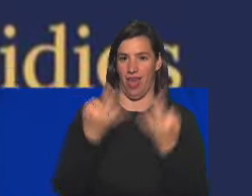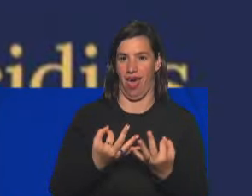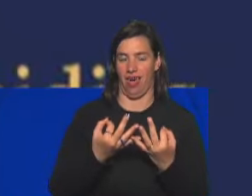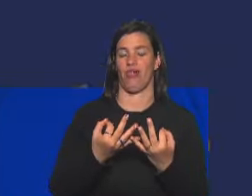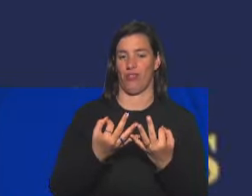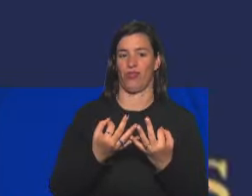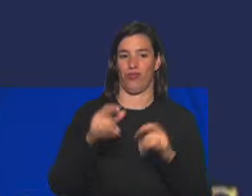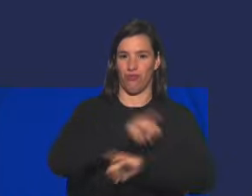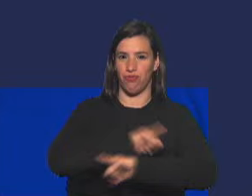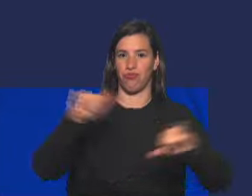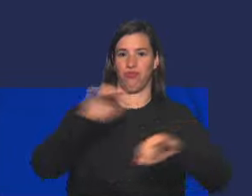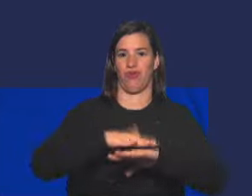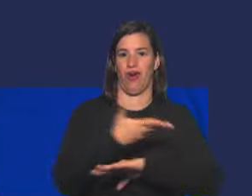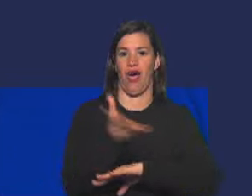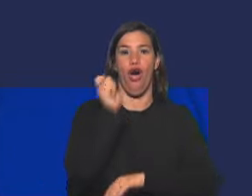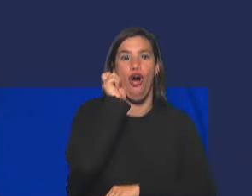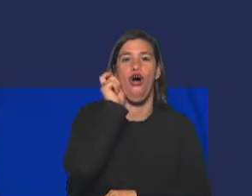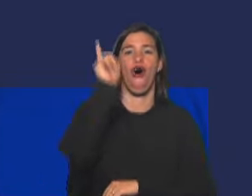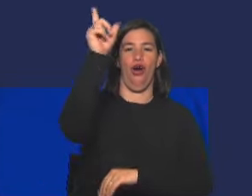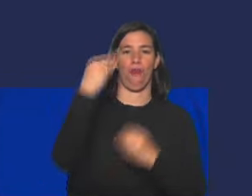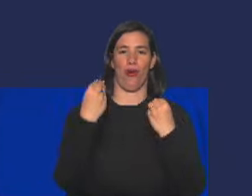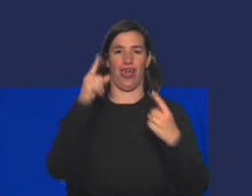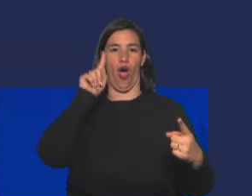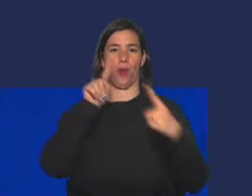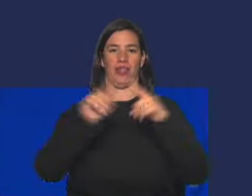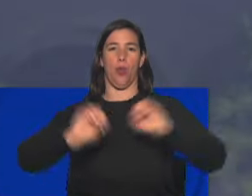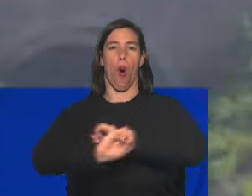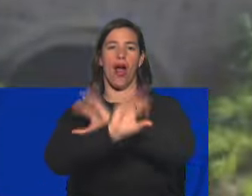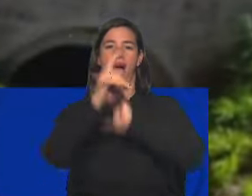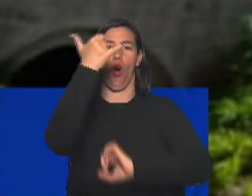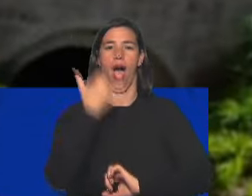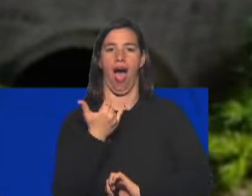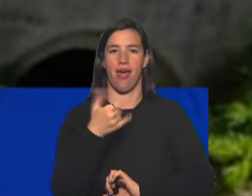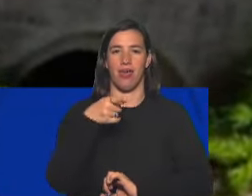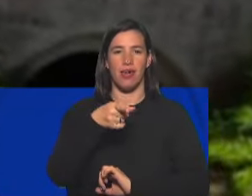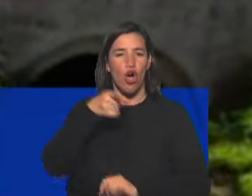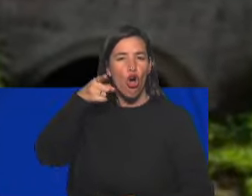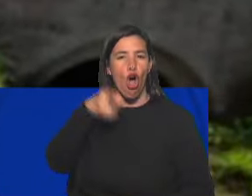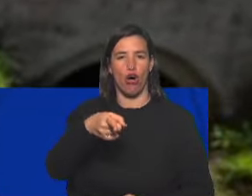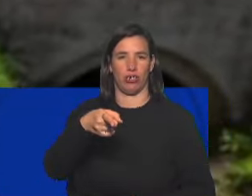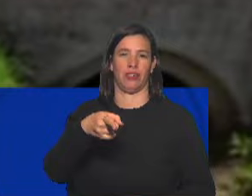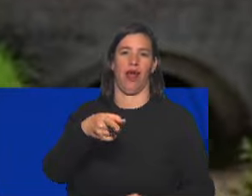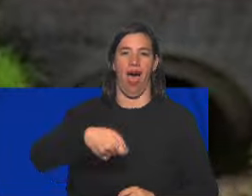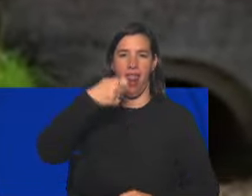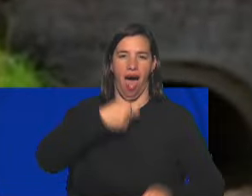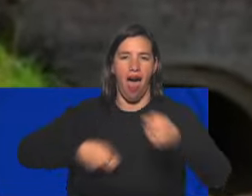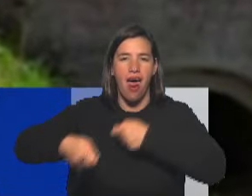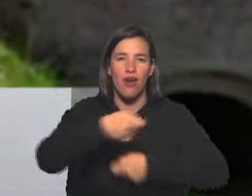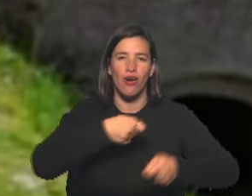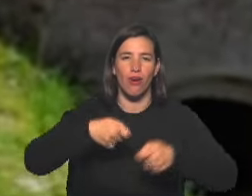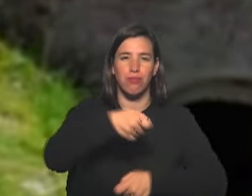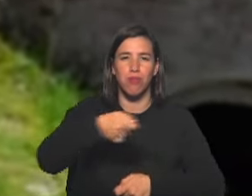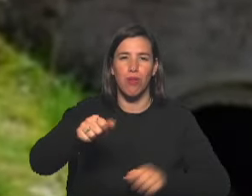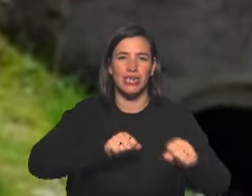este logro se da en el marco de un objetivo claro: combatir el narcoterrorismo y recuperar la